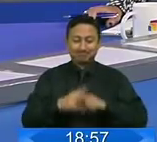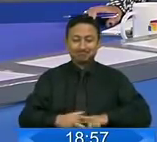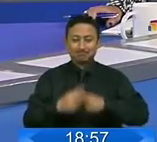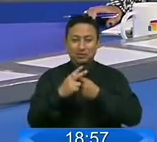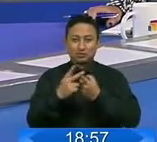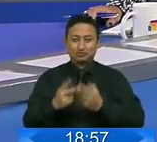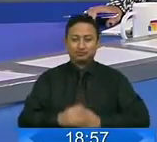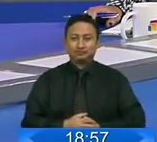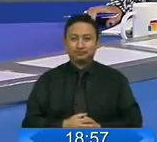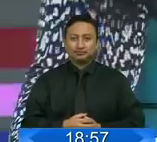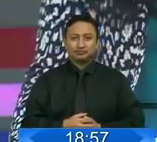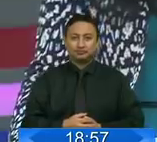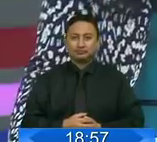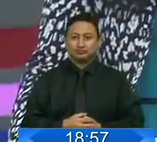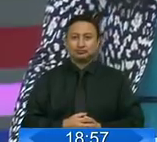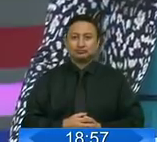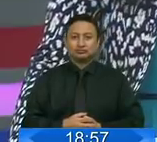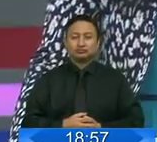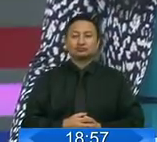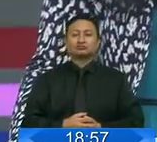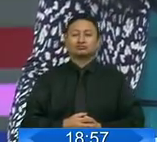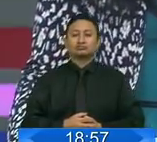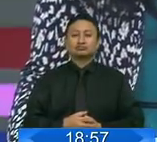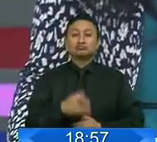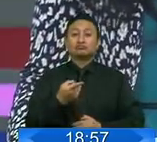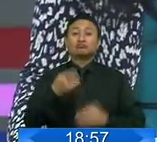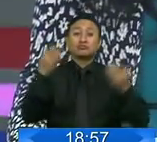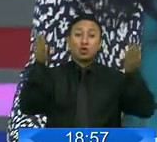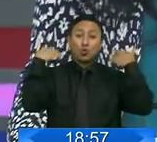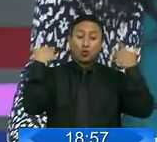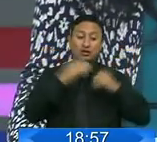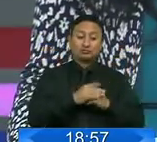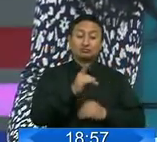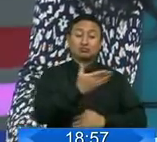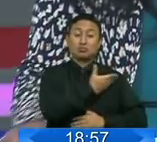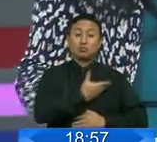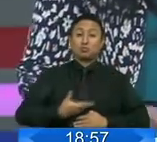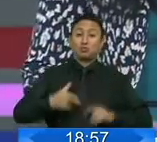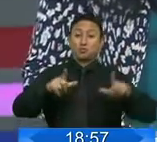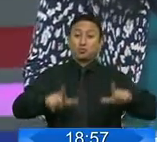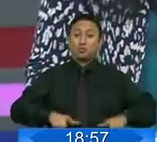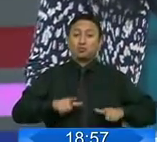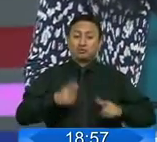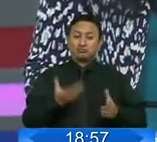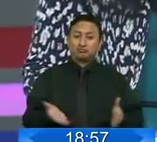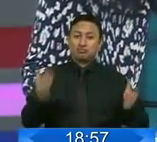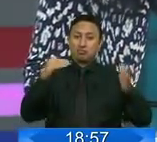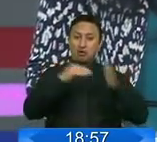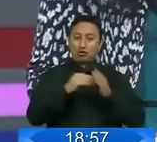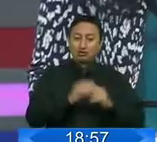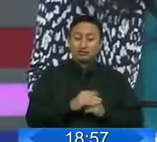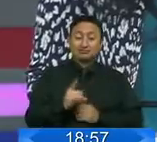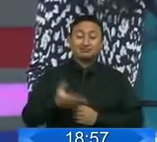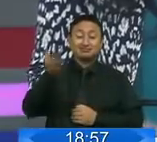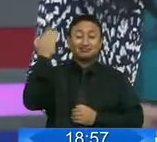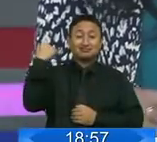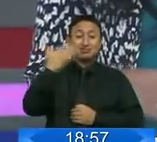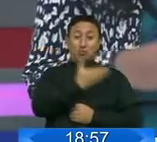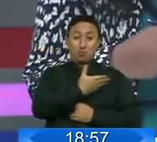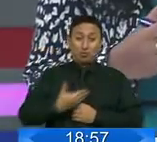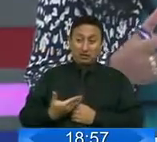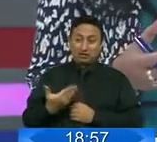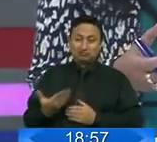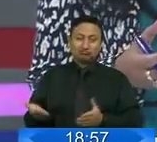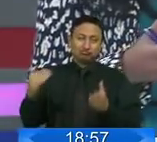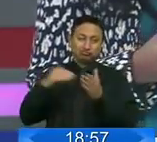empezamos. En la ciudad de Guayaquil, el presidente Lenín Moreno volvió a fustigar a su antecesor por